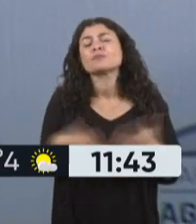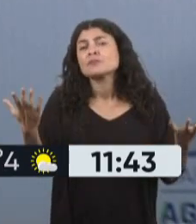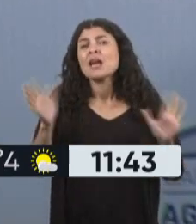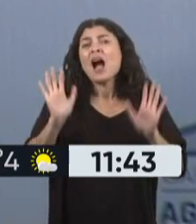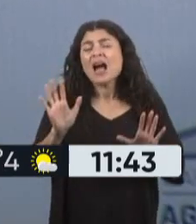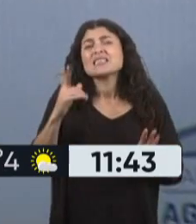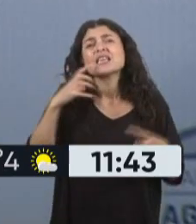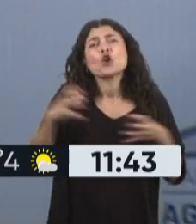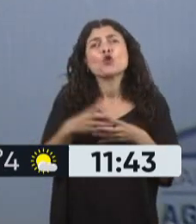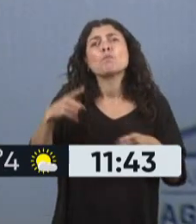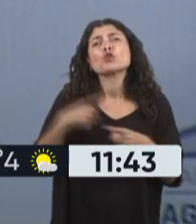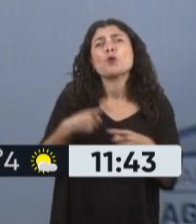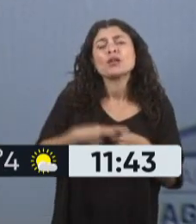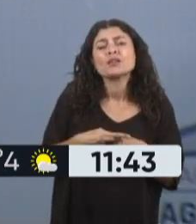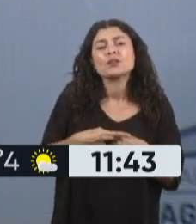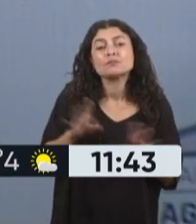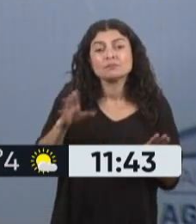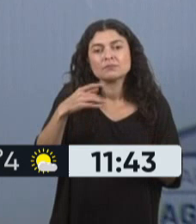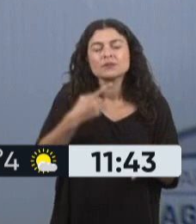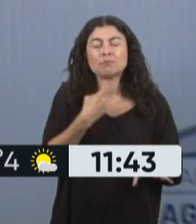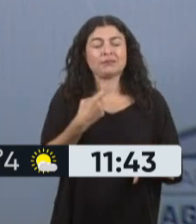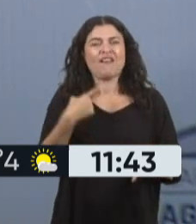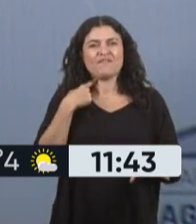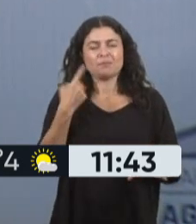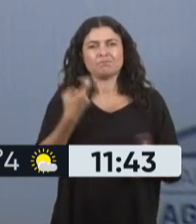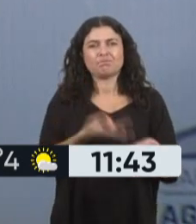de esconderse. Este ya lo había dicho.